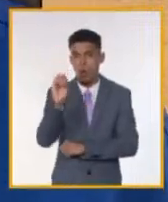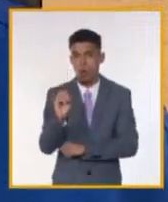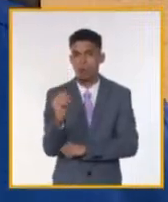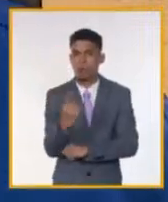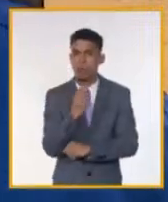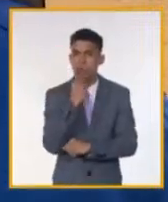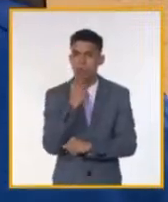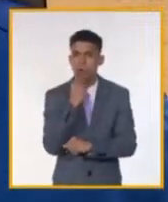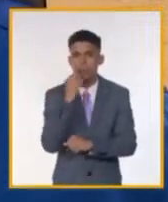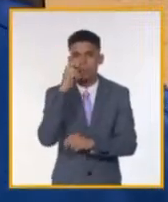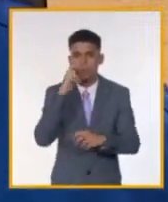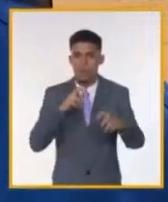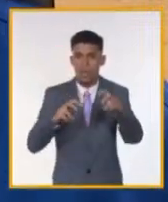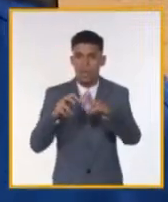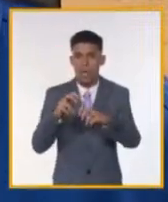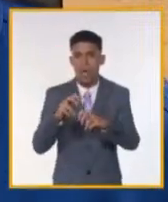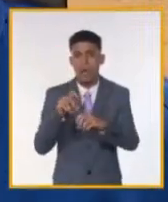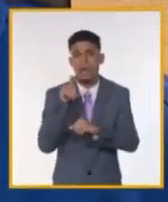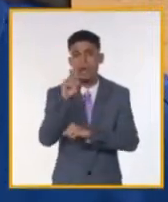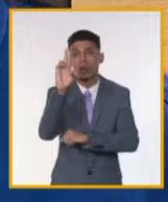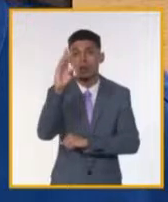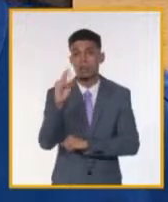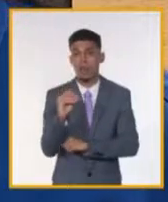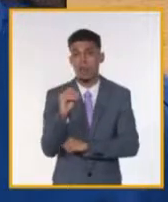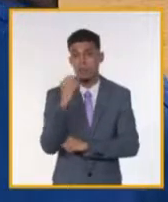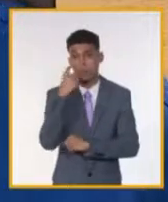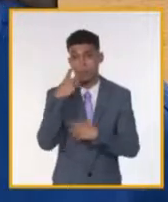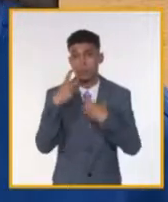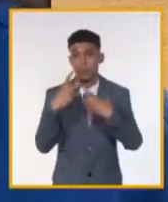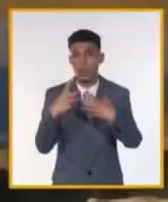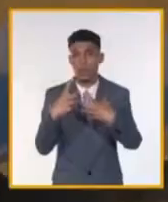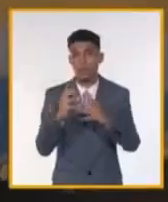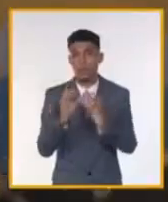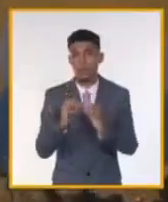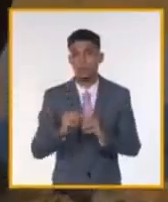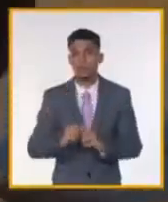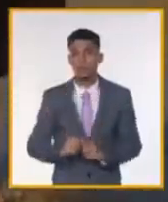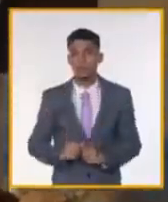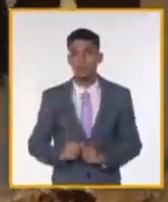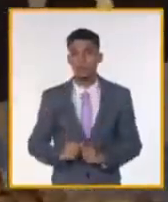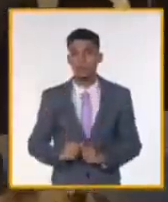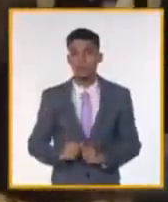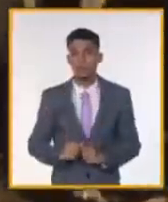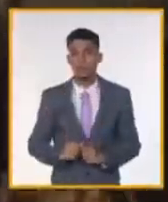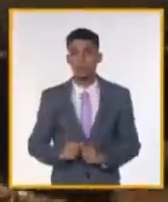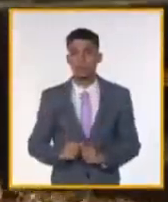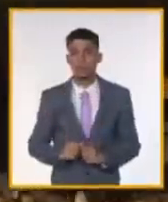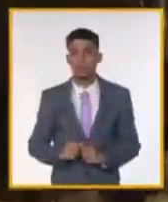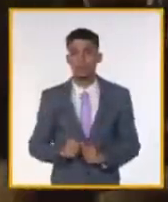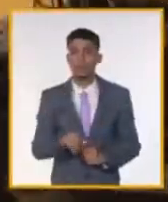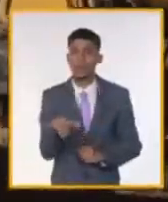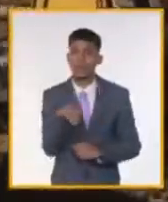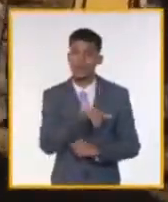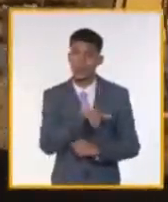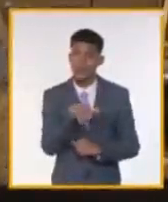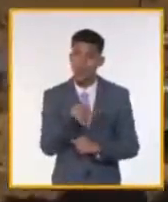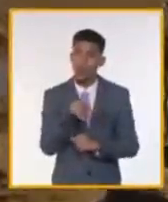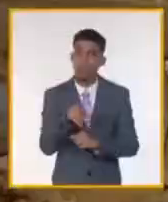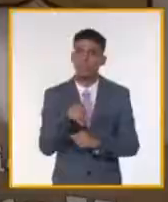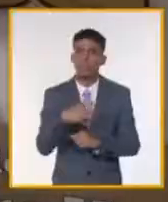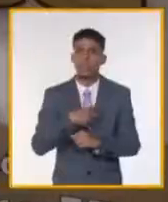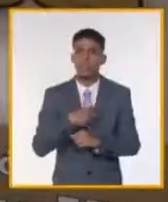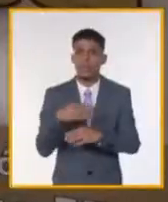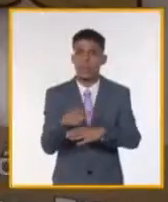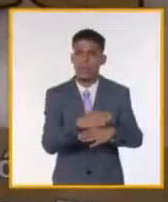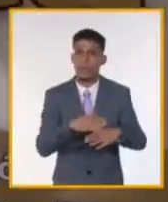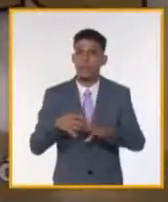obteníamos resultados beneficiosos para el aprovechamiento de nuestro país. Igualmente genera nuevas fuentes de empleo, el